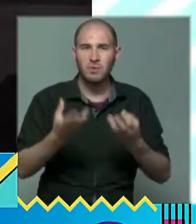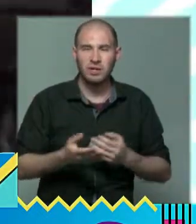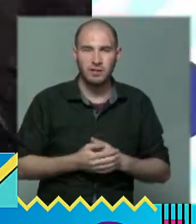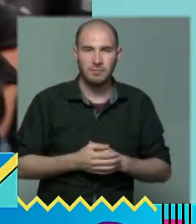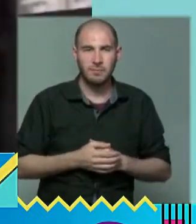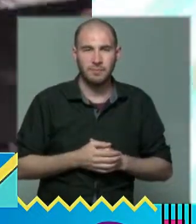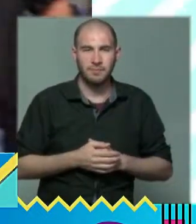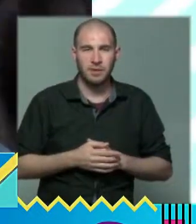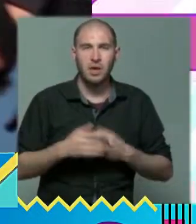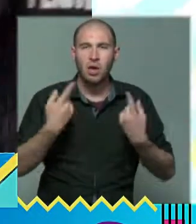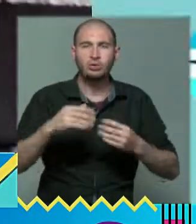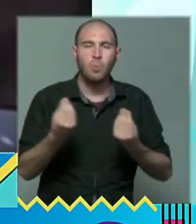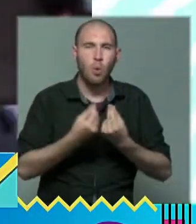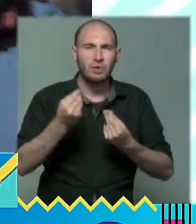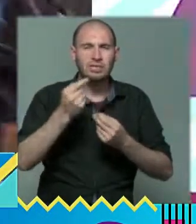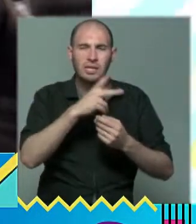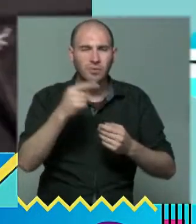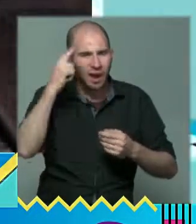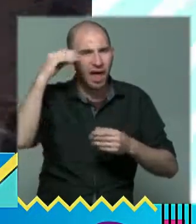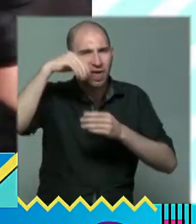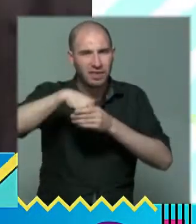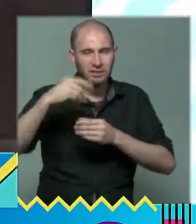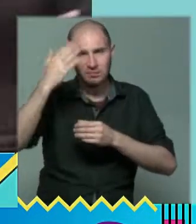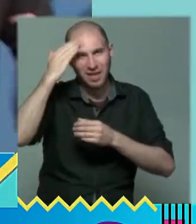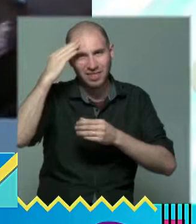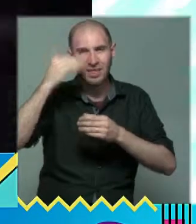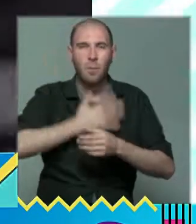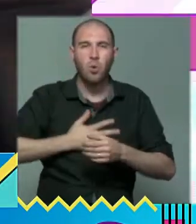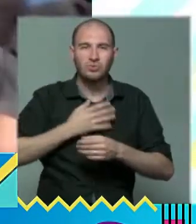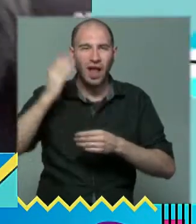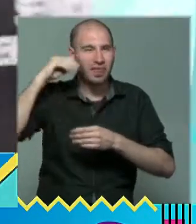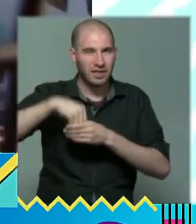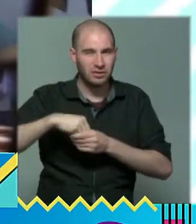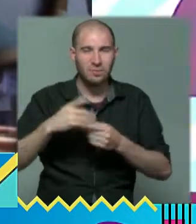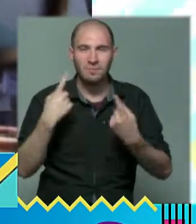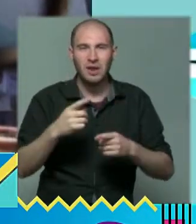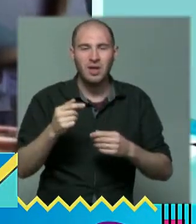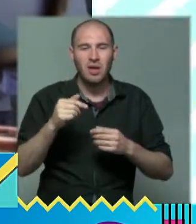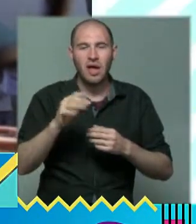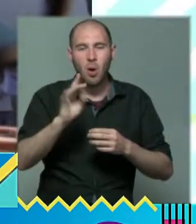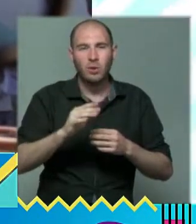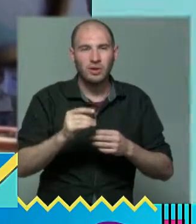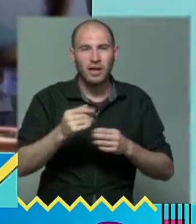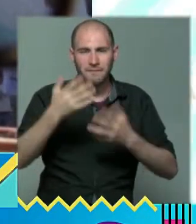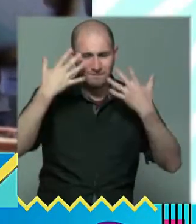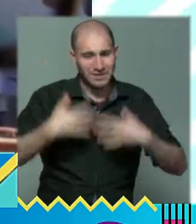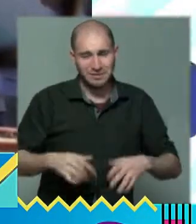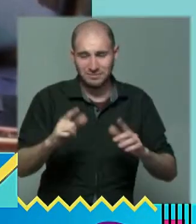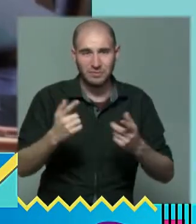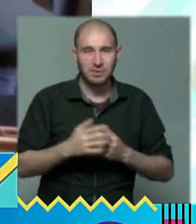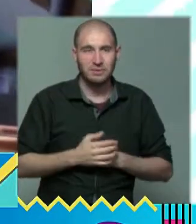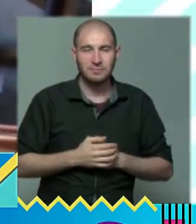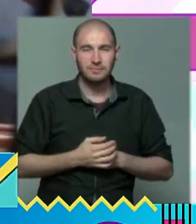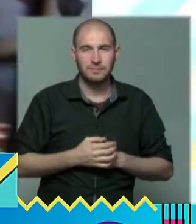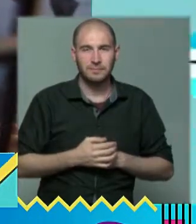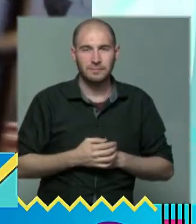las fantasías sexuales son a nivel cognitivo y a nivel emocional, pero no necesariamente a nivel físico. Yo he visto